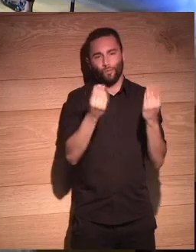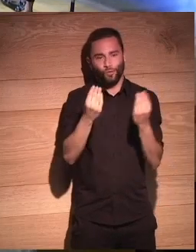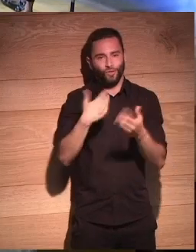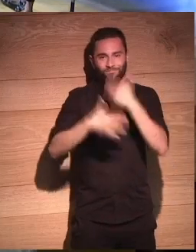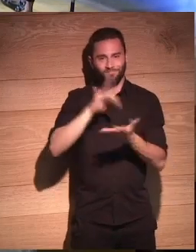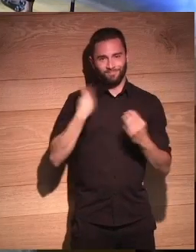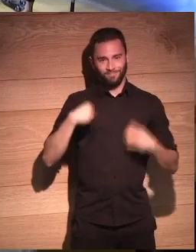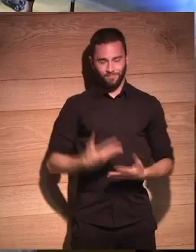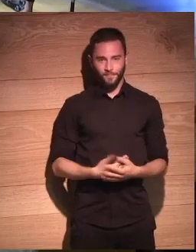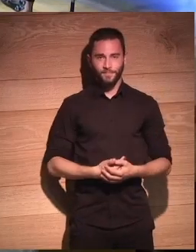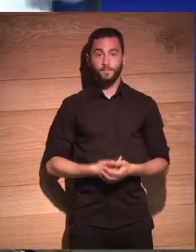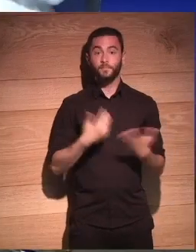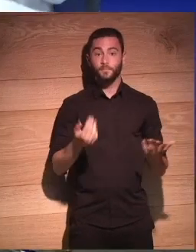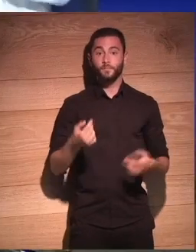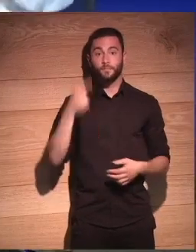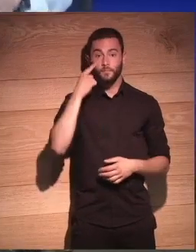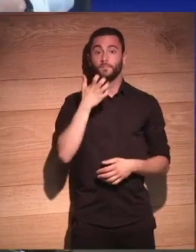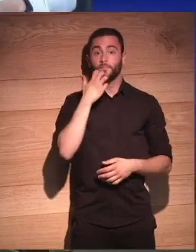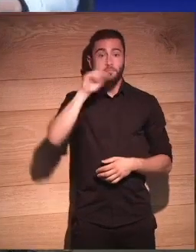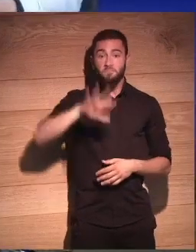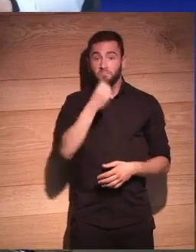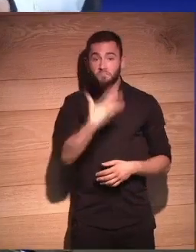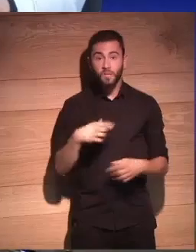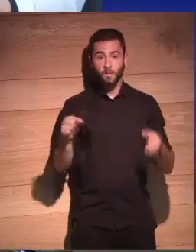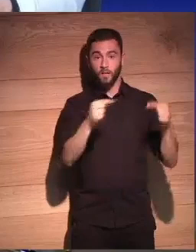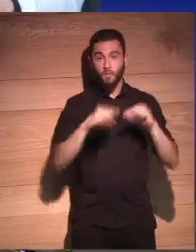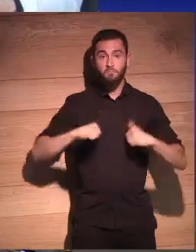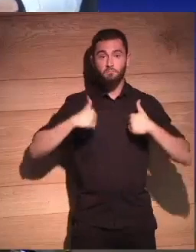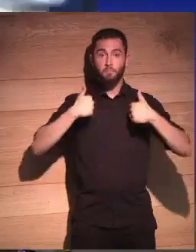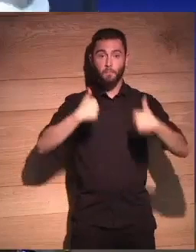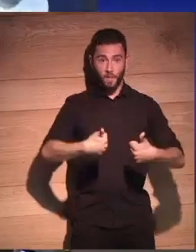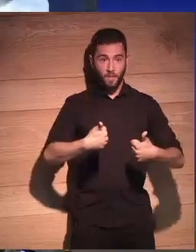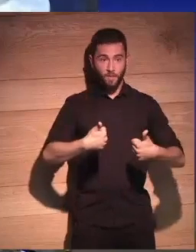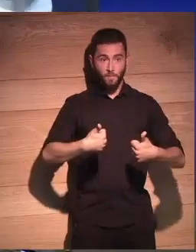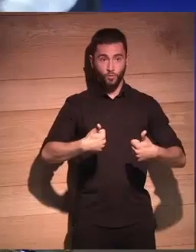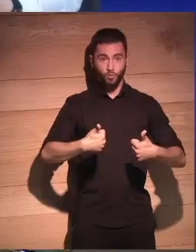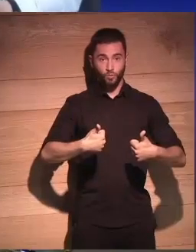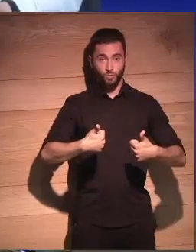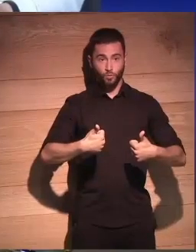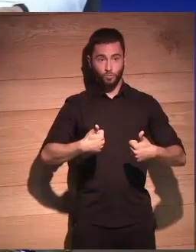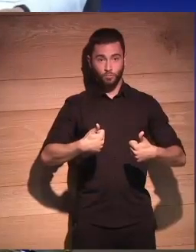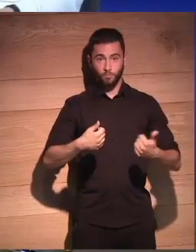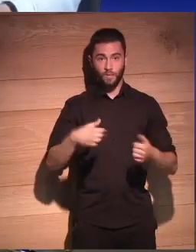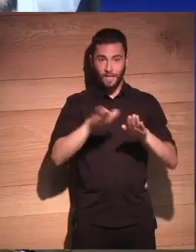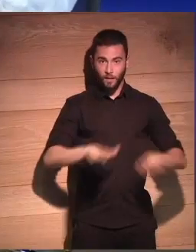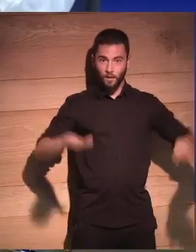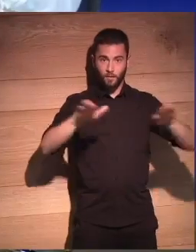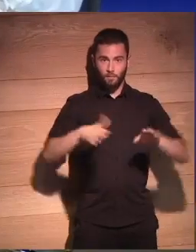pasado. Vamos, si os parece, a empezar el diálogo. Ahora que nos ha hecho un speech sobre el slow.